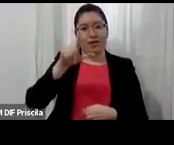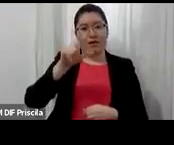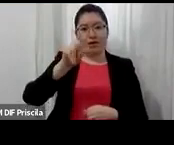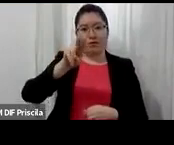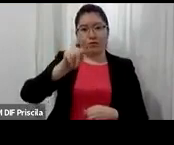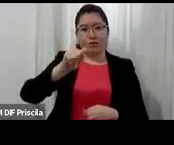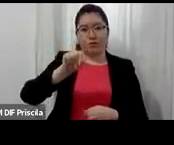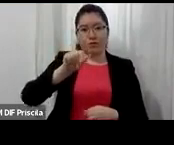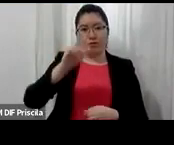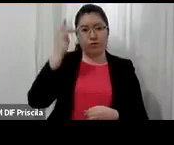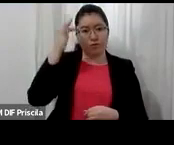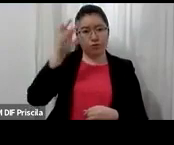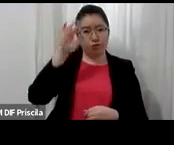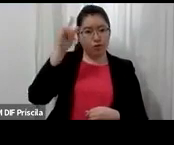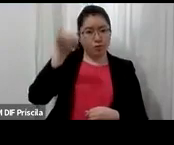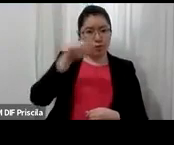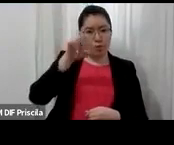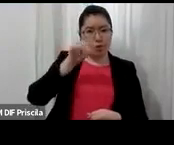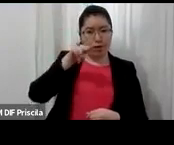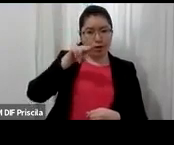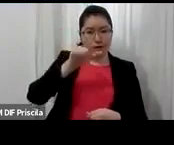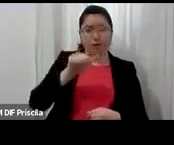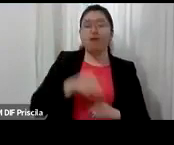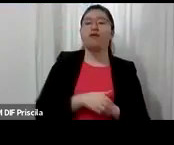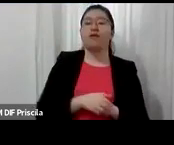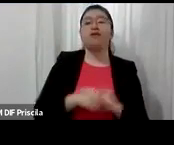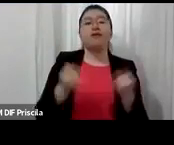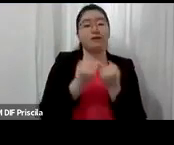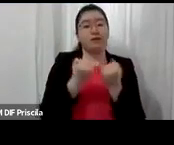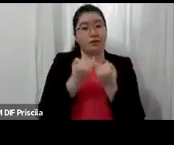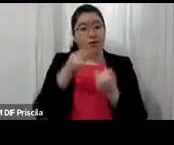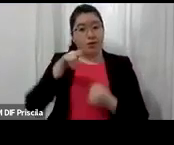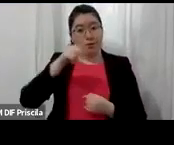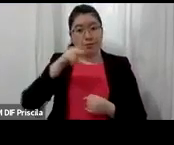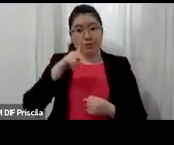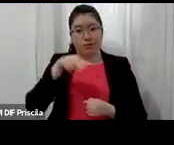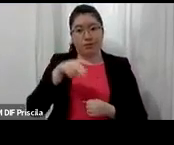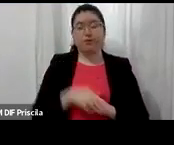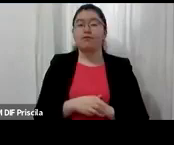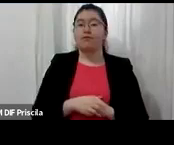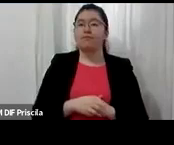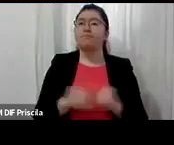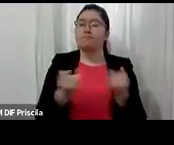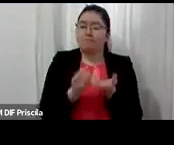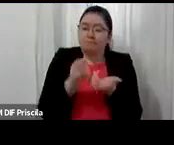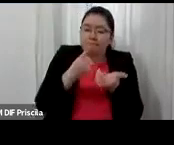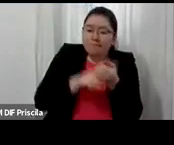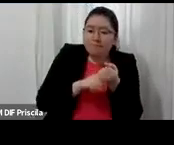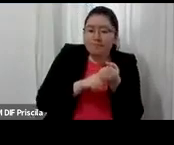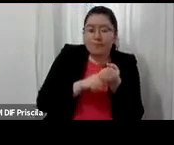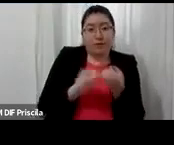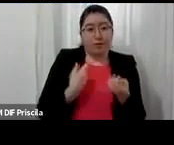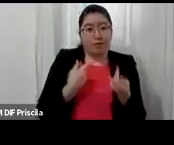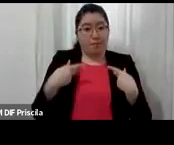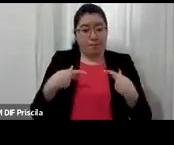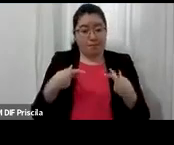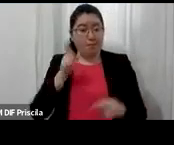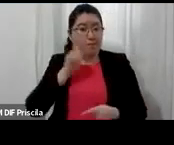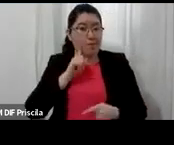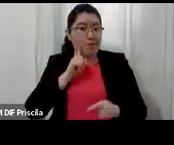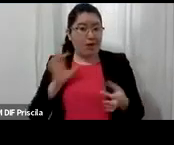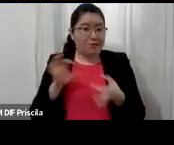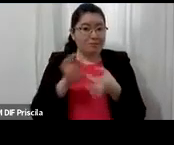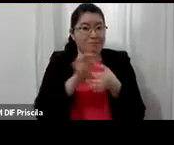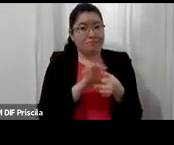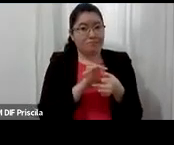Nacional. También es integrante de la Red de Educación Popular entre Mujeres. Por su parte, el Grupo de Educación Popular